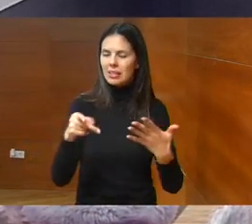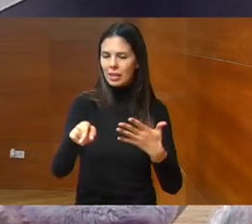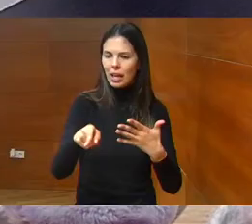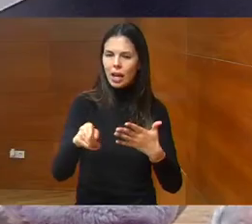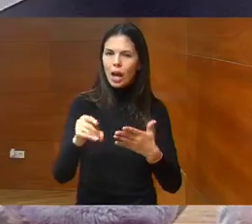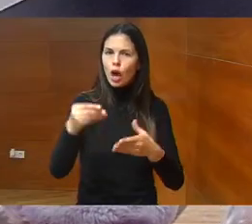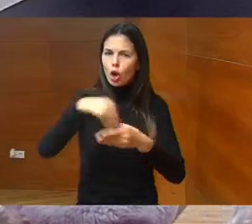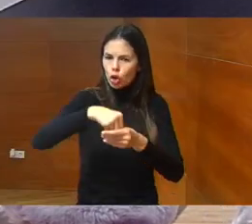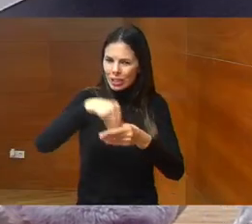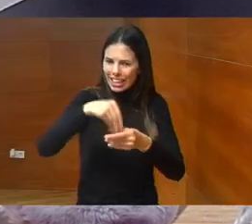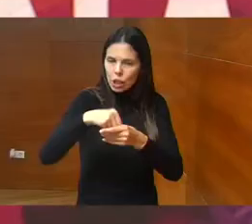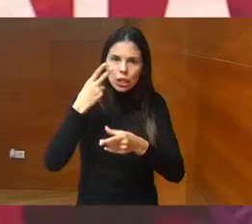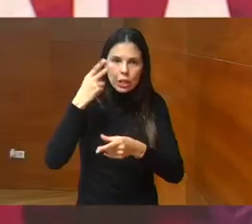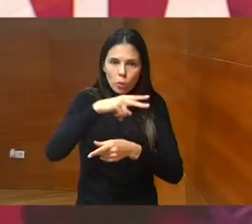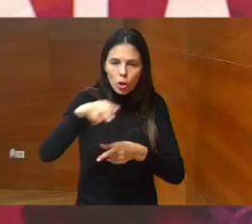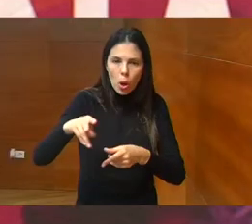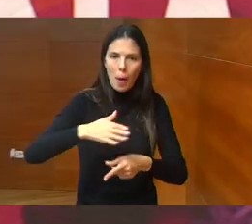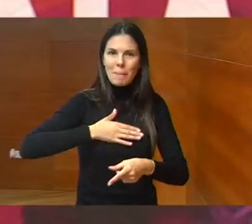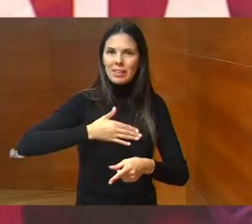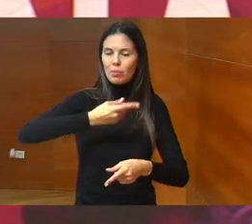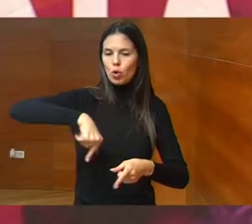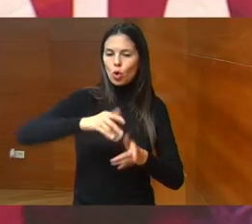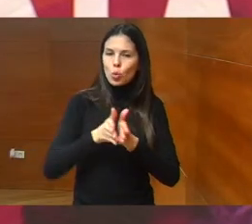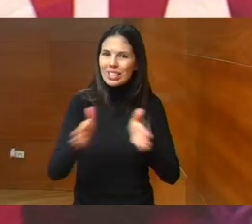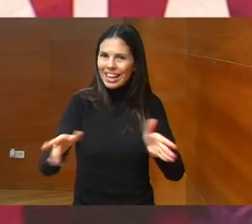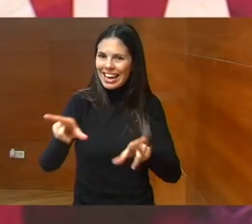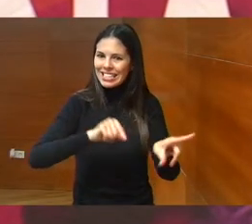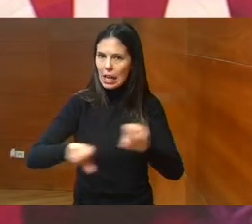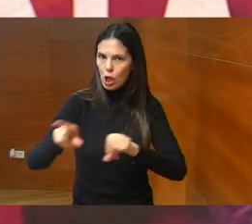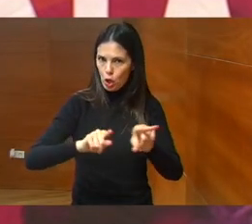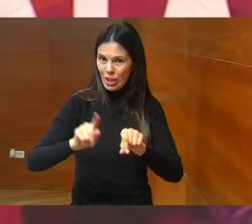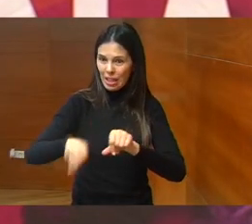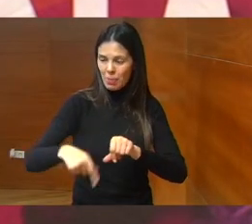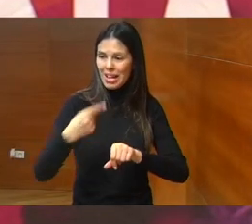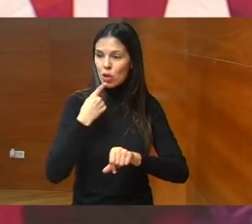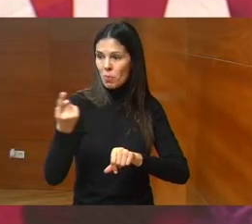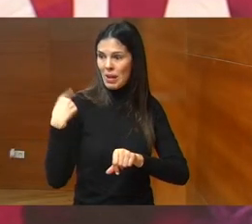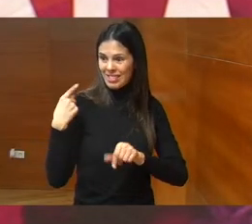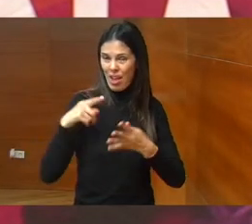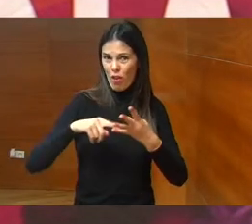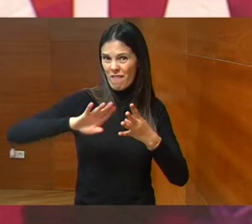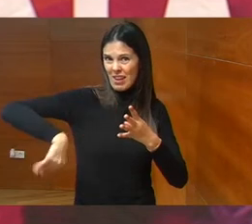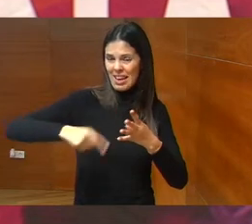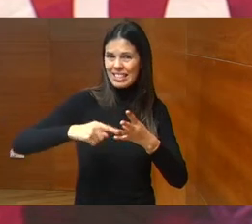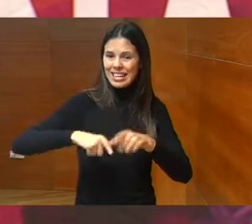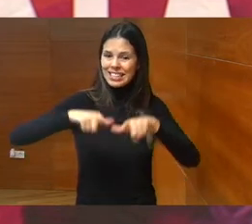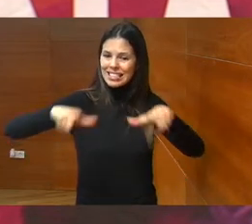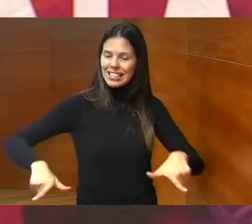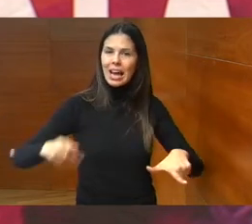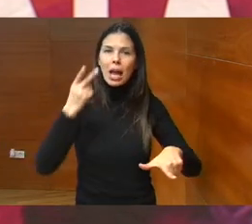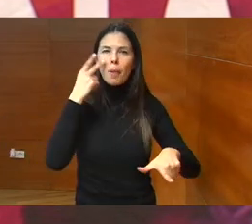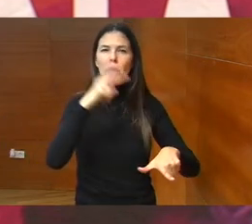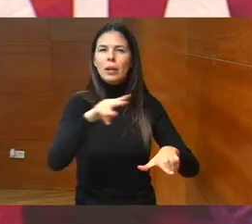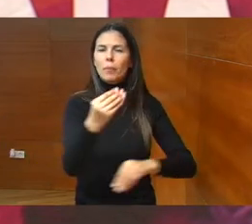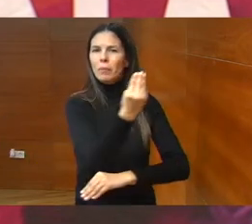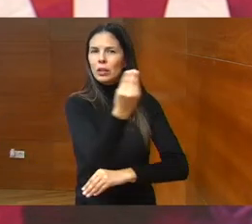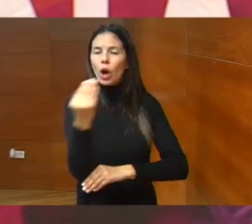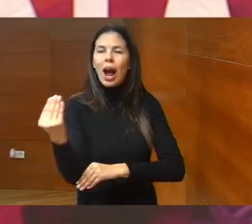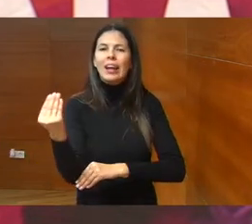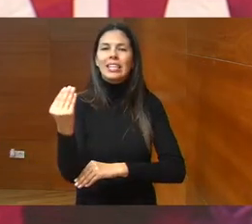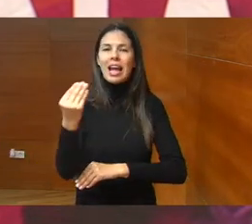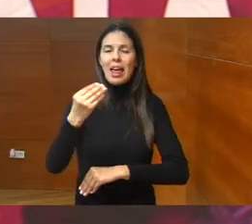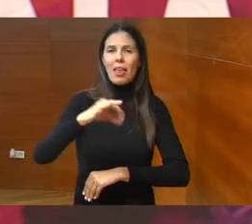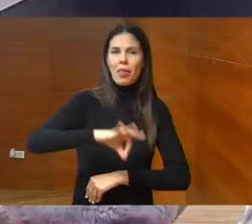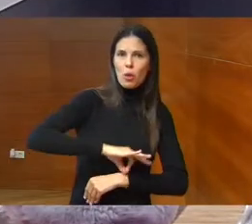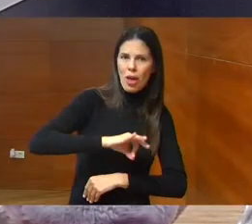continuos la exposición o patrimonio de nosaria y a finales del año pasado presentó la sala de personajes una muestra acida de